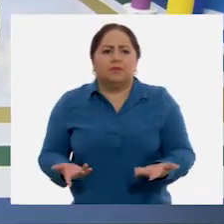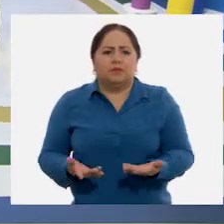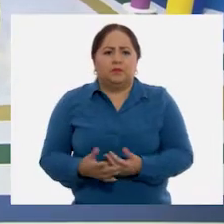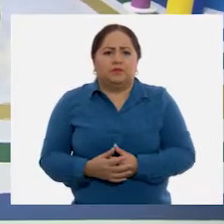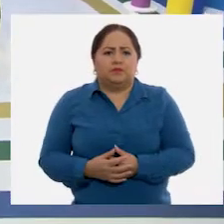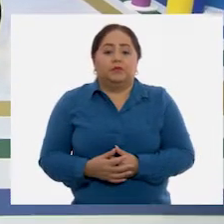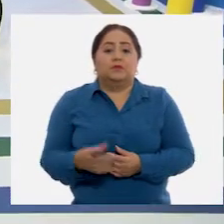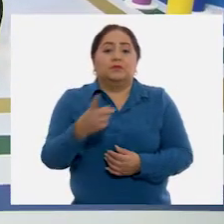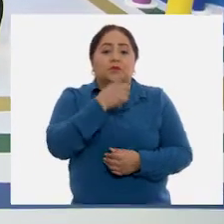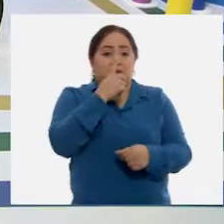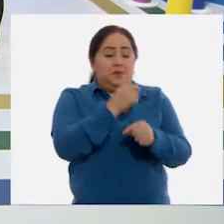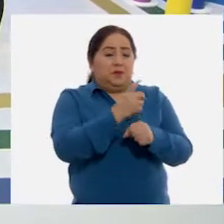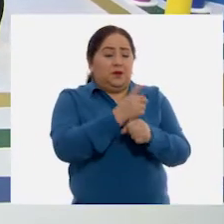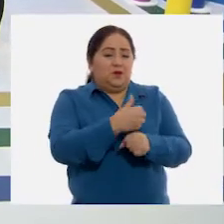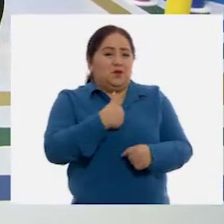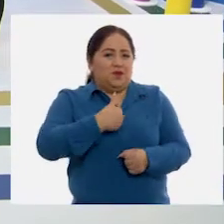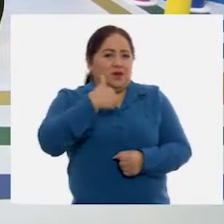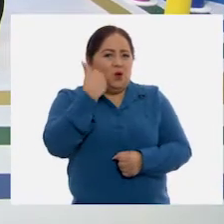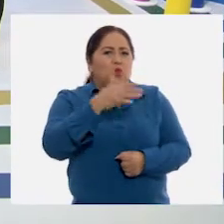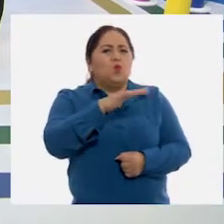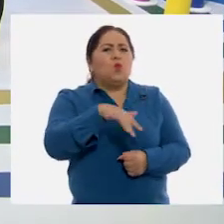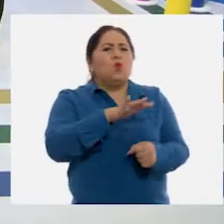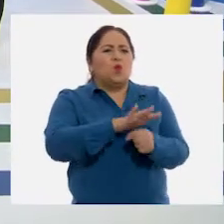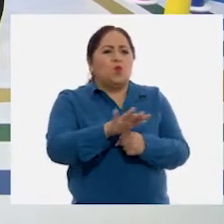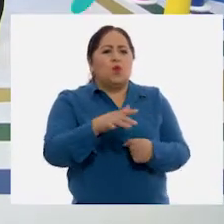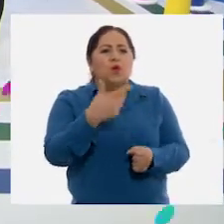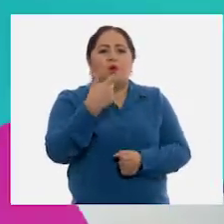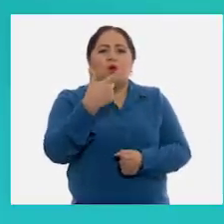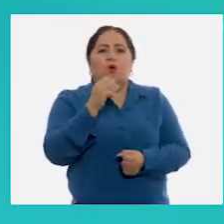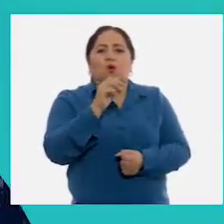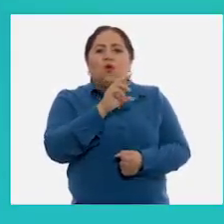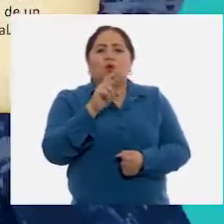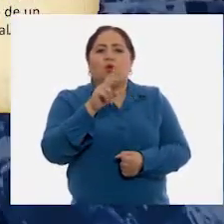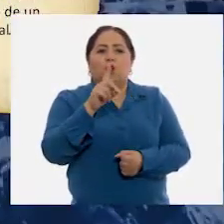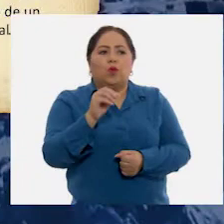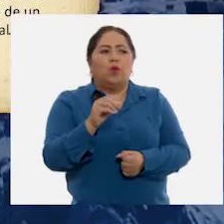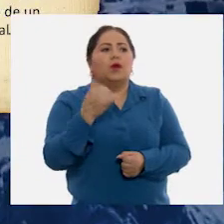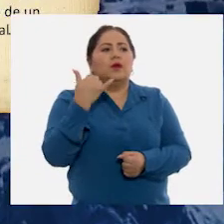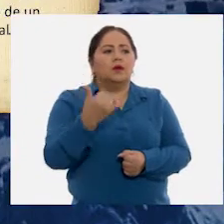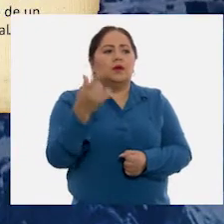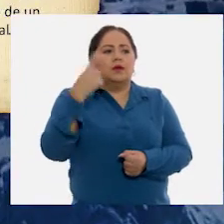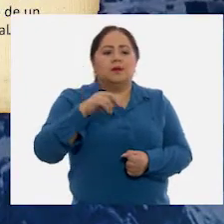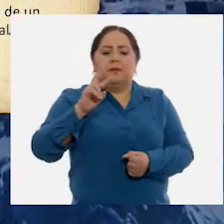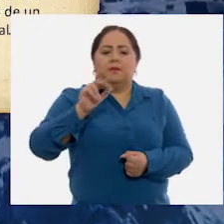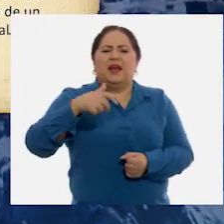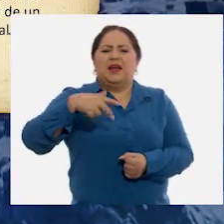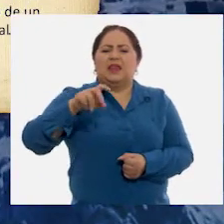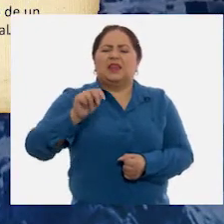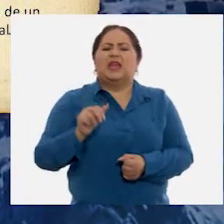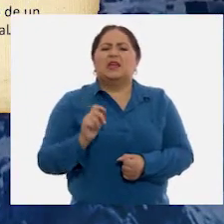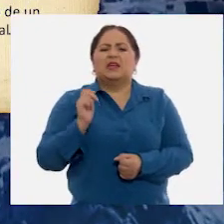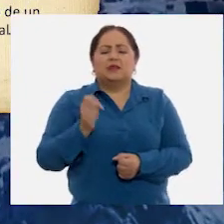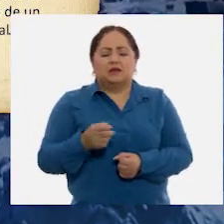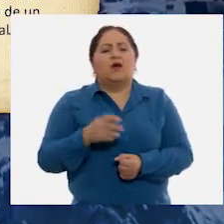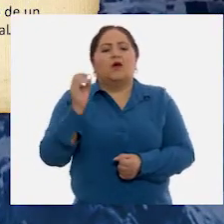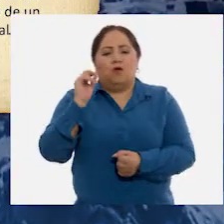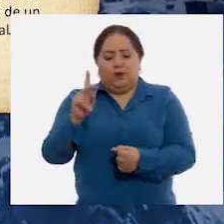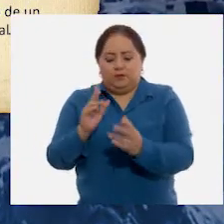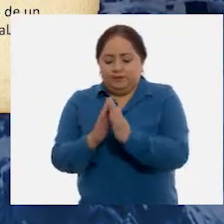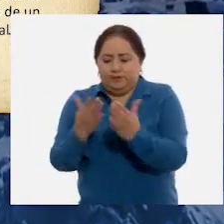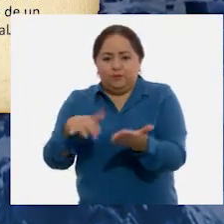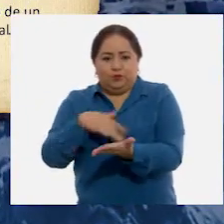Pues mira, Gaby, la primera que yo quiero buscar es gorrudo y luego también quiero buscar baqueta. Muy bien, pues busquemos